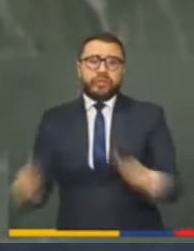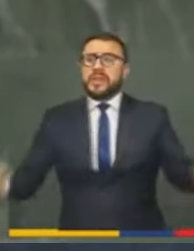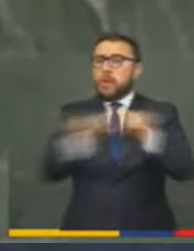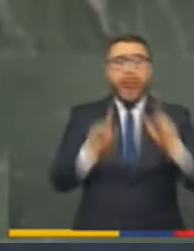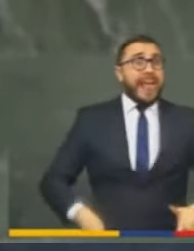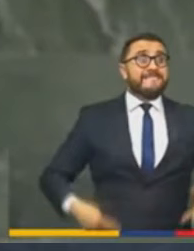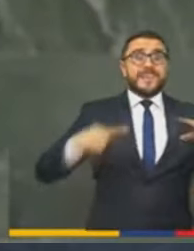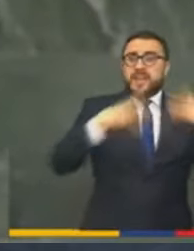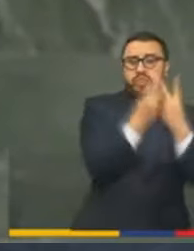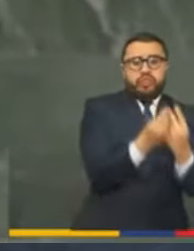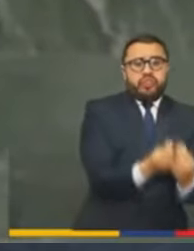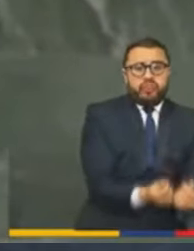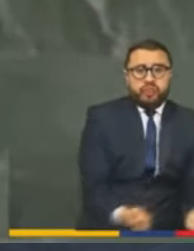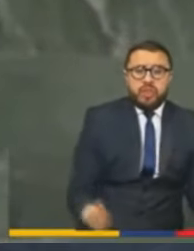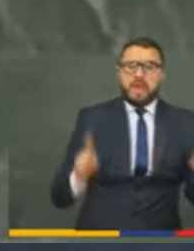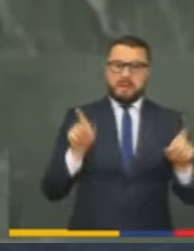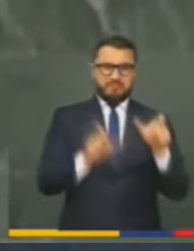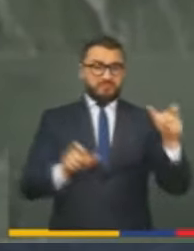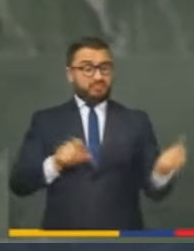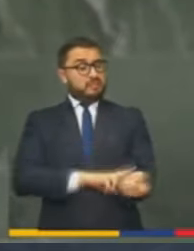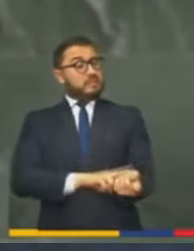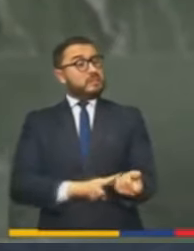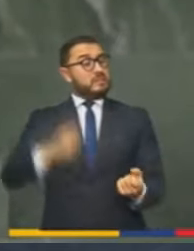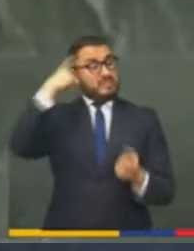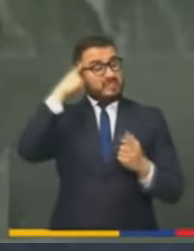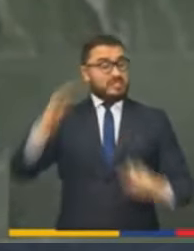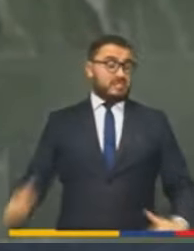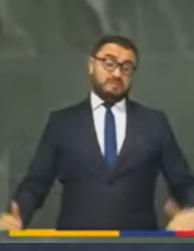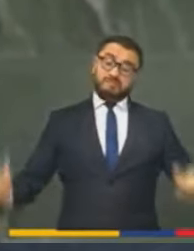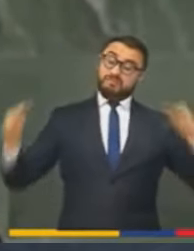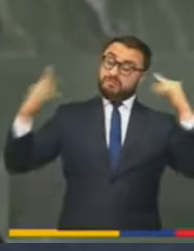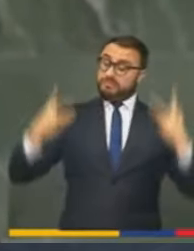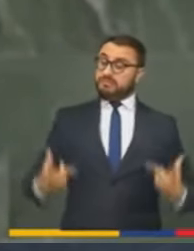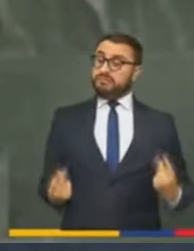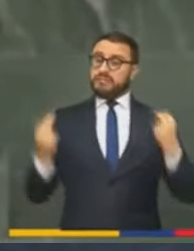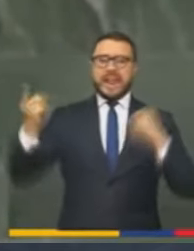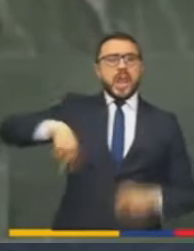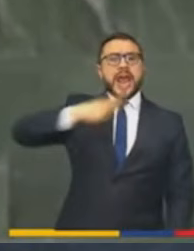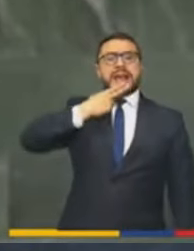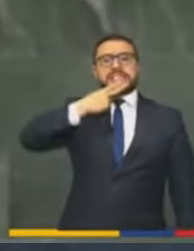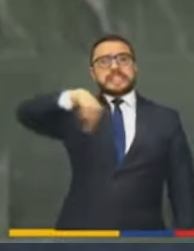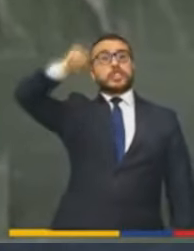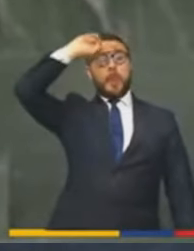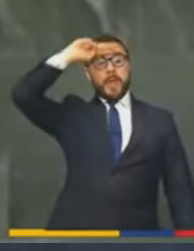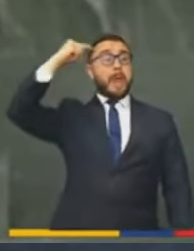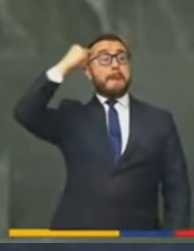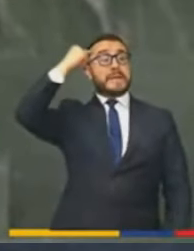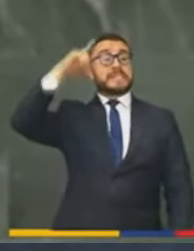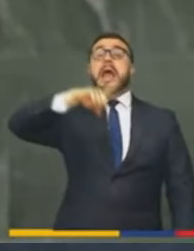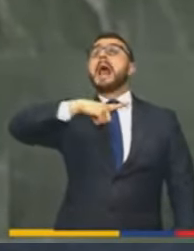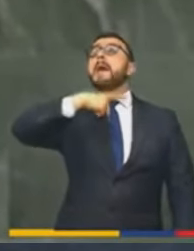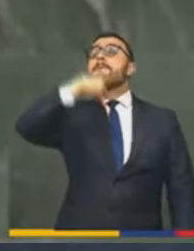mientras los racistas, los supremacistas, los que creen estúpidamente que los arios son